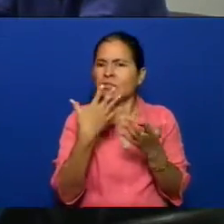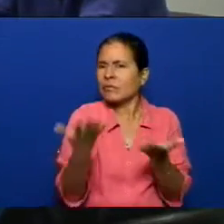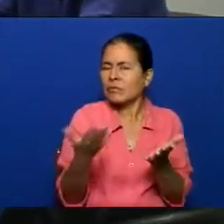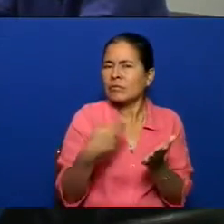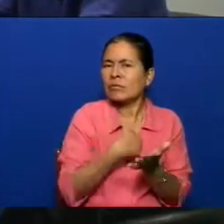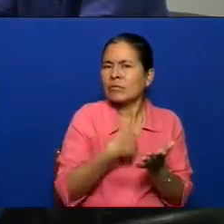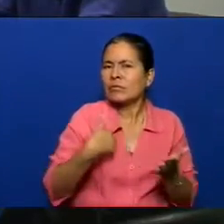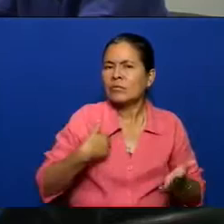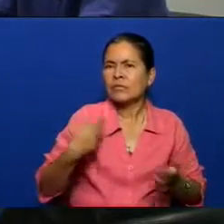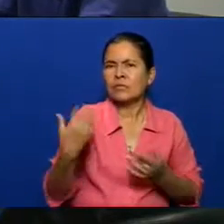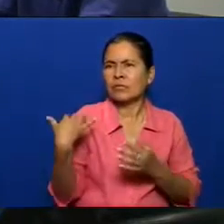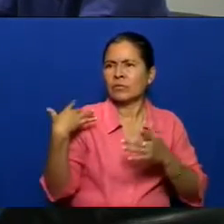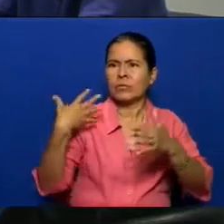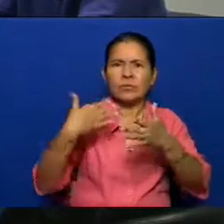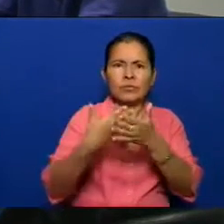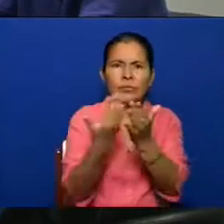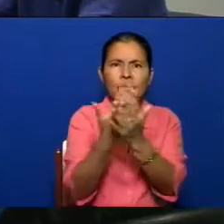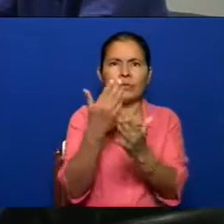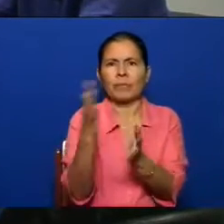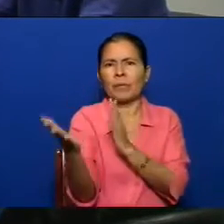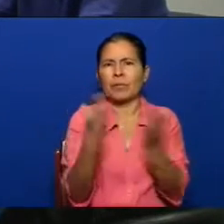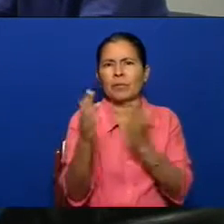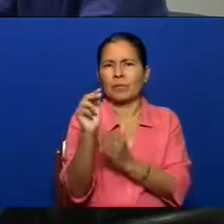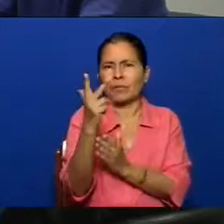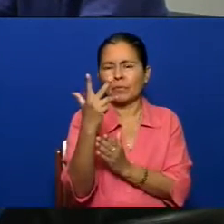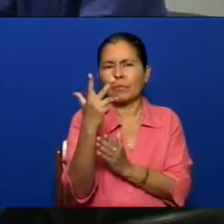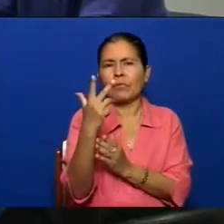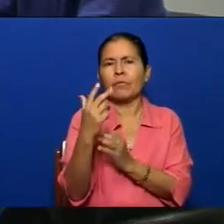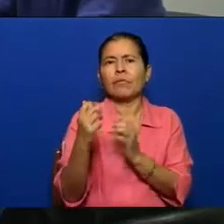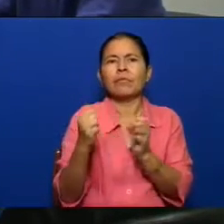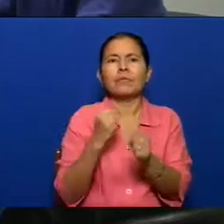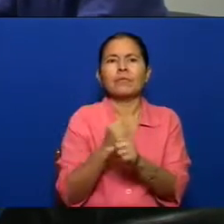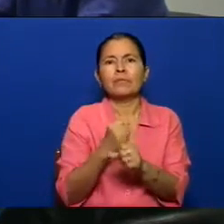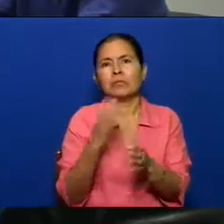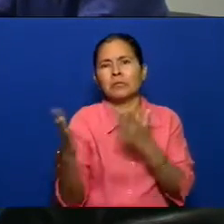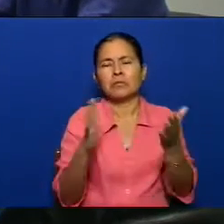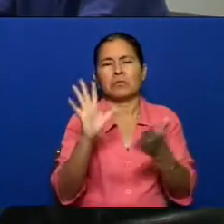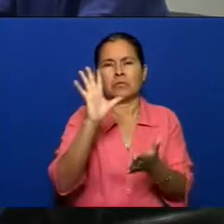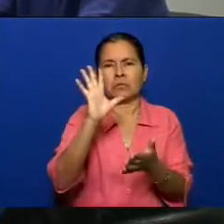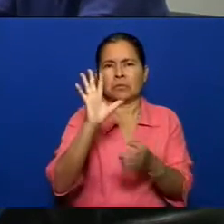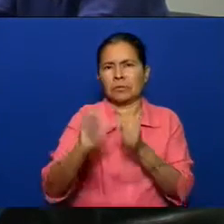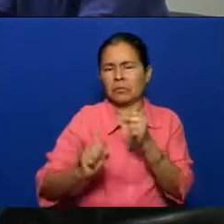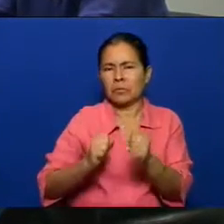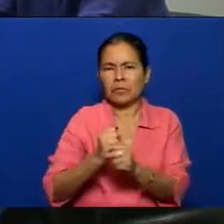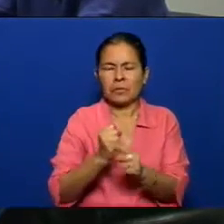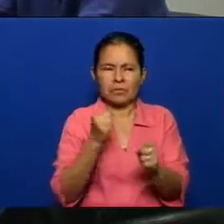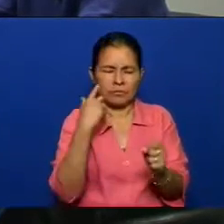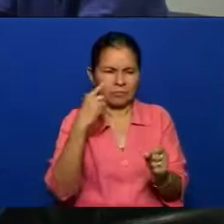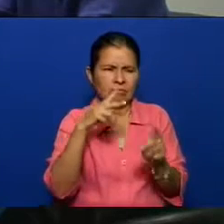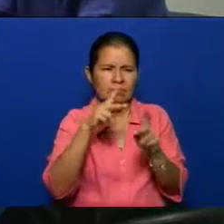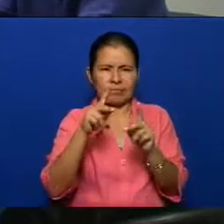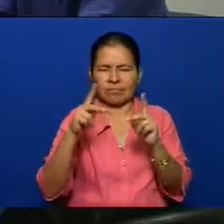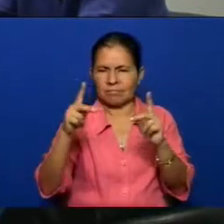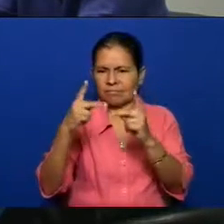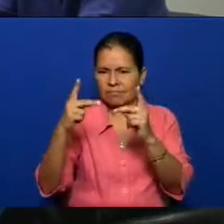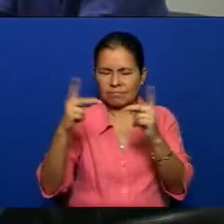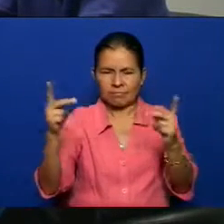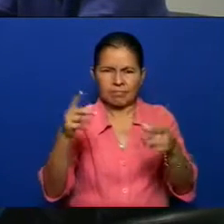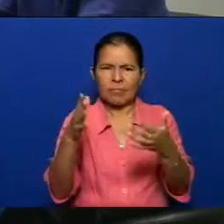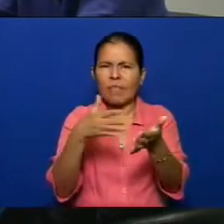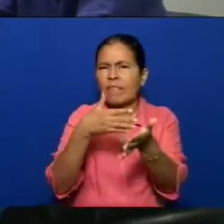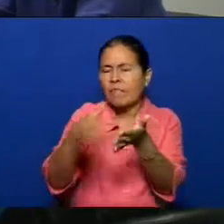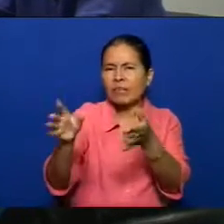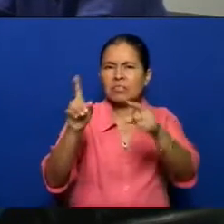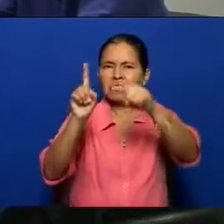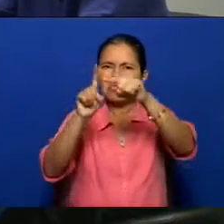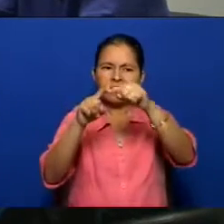hace 8 años, 5 años, cada vez más la población tiene acceso al internet.